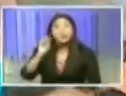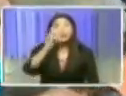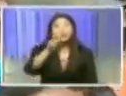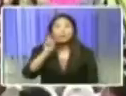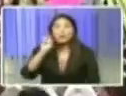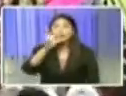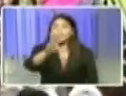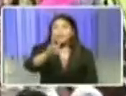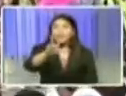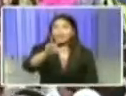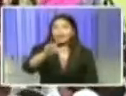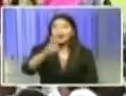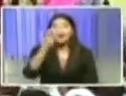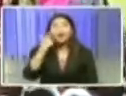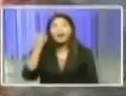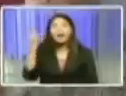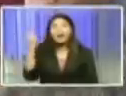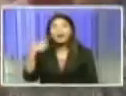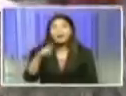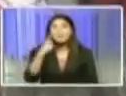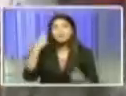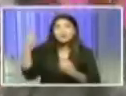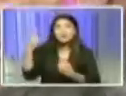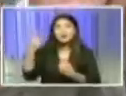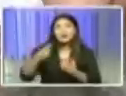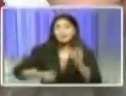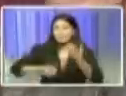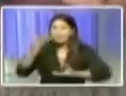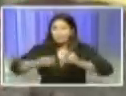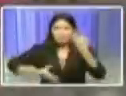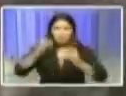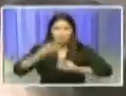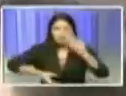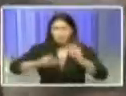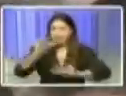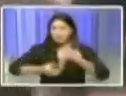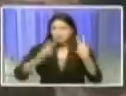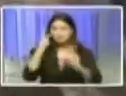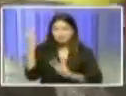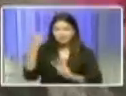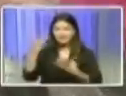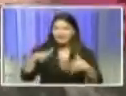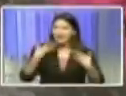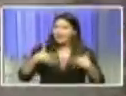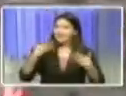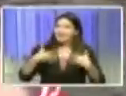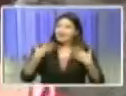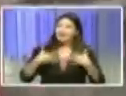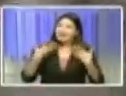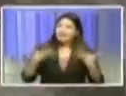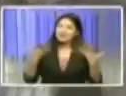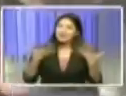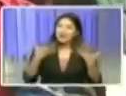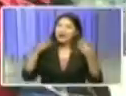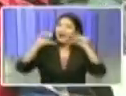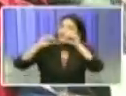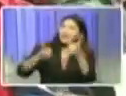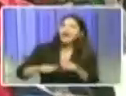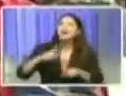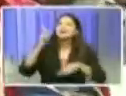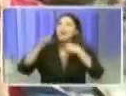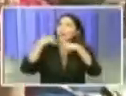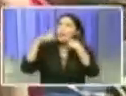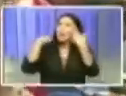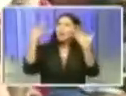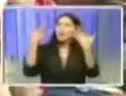Uno, dos, tres, ajá, mira, mira, mira. La alegría, el arte, el color,